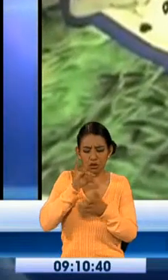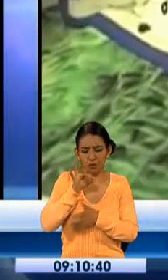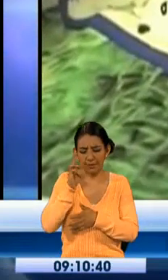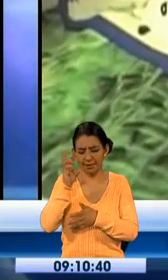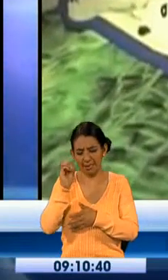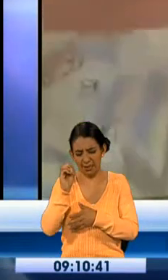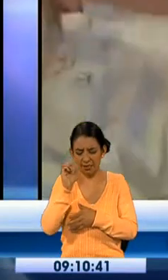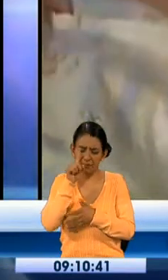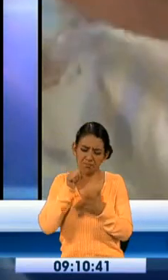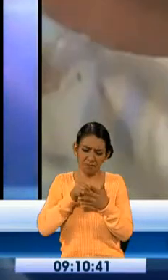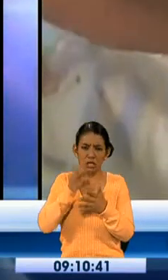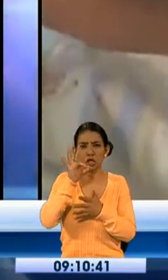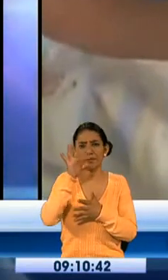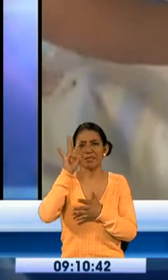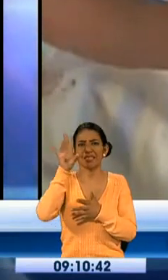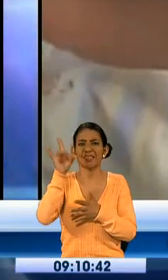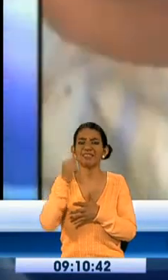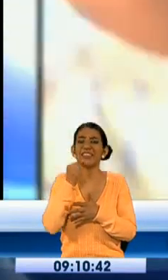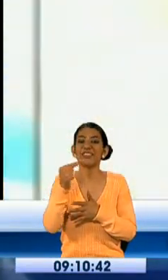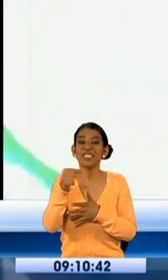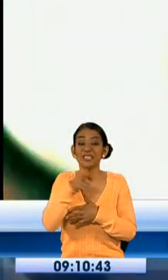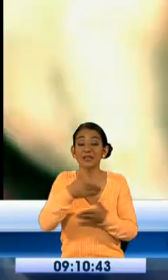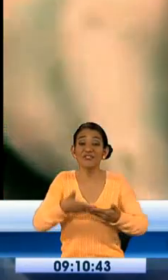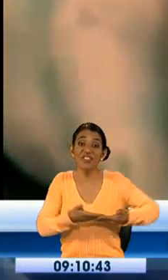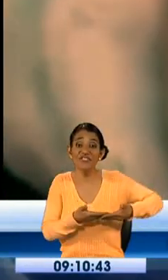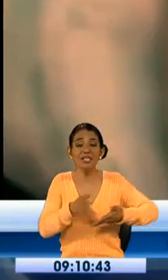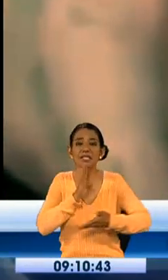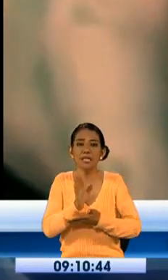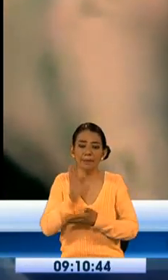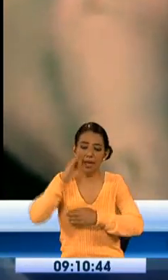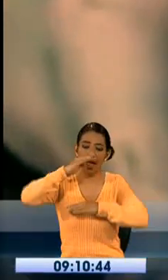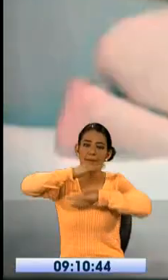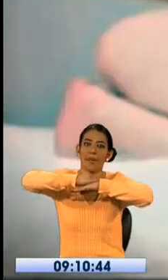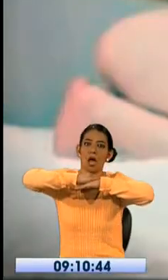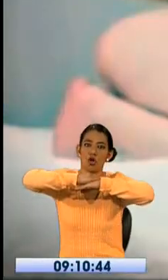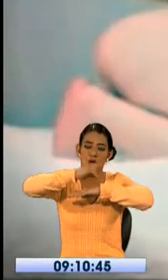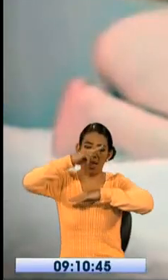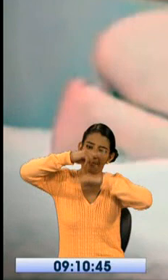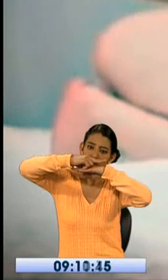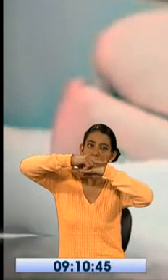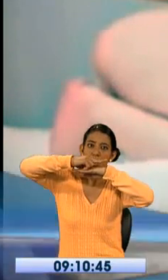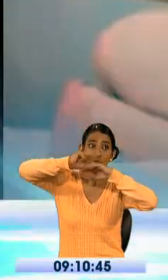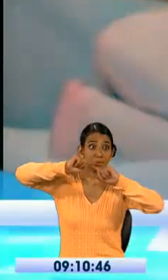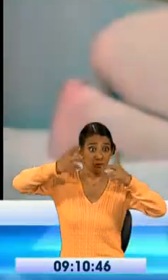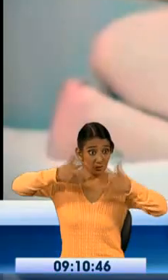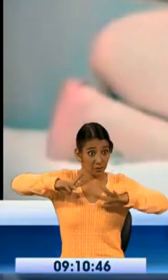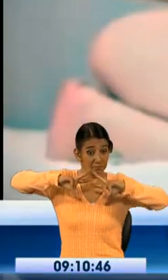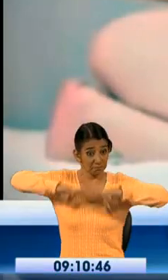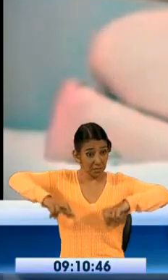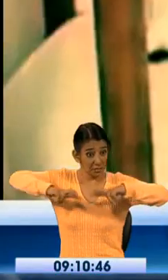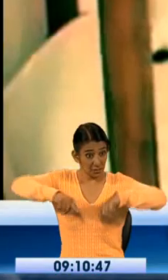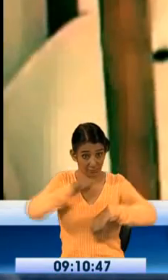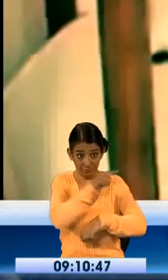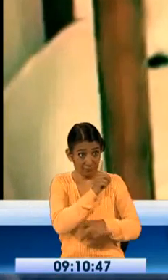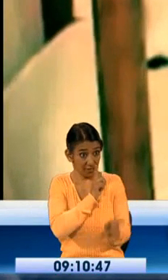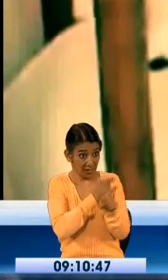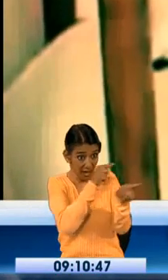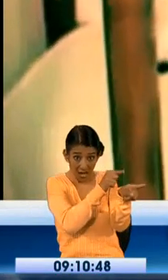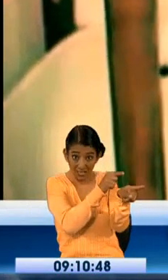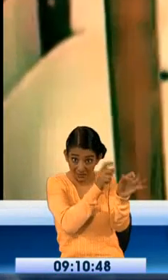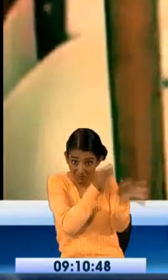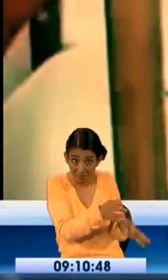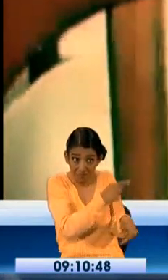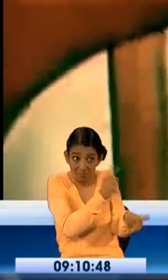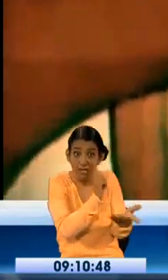que el niño debería dormir boca abajo. Con el paso de los años y las investigaciones, se ha determinado que eso no es así. La